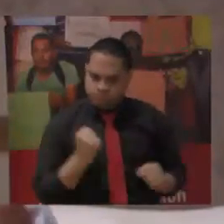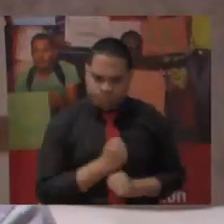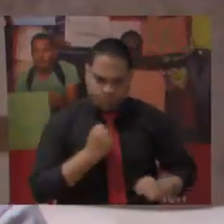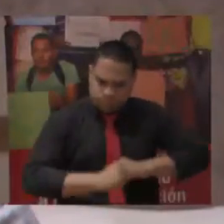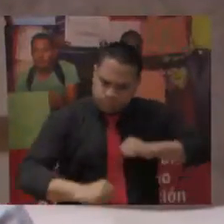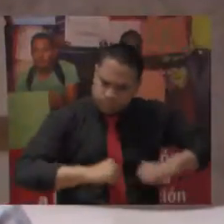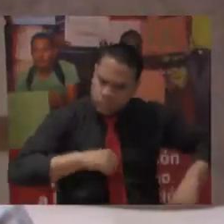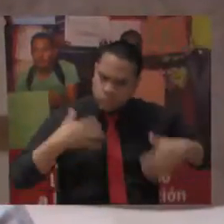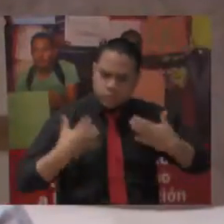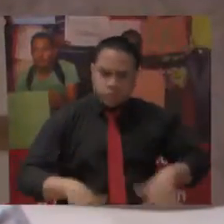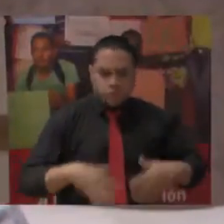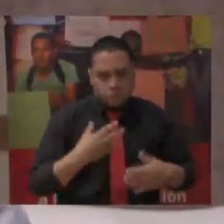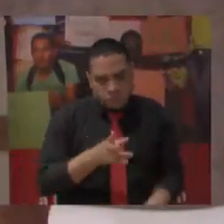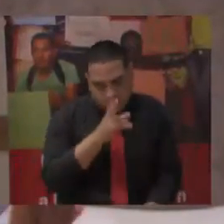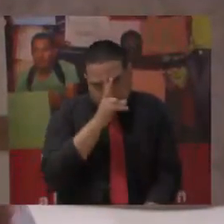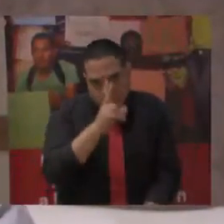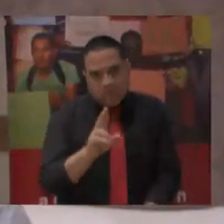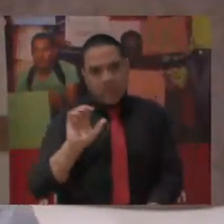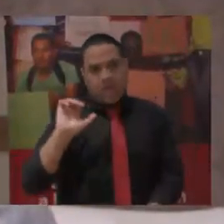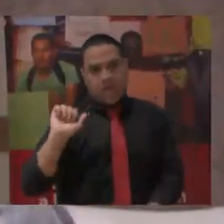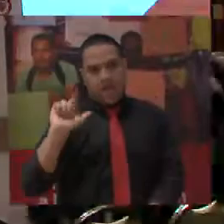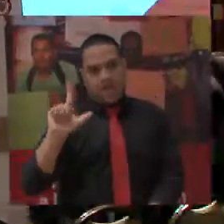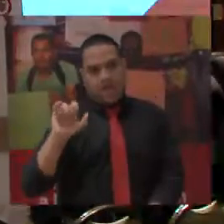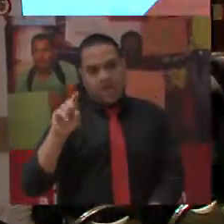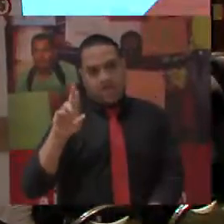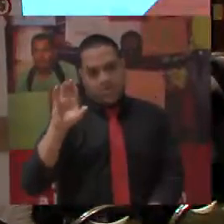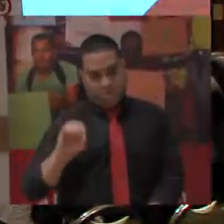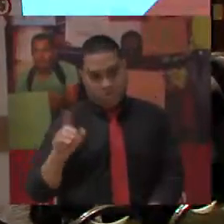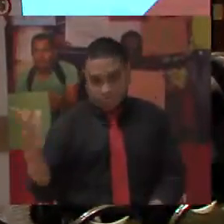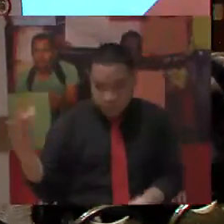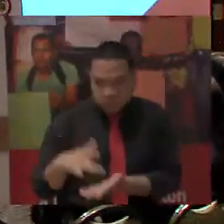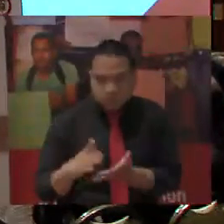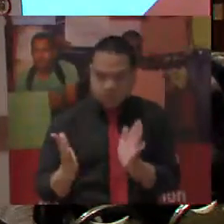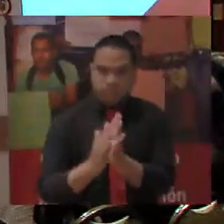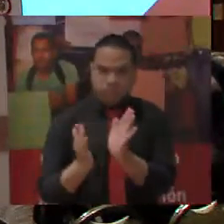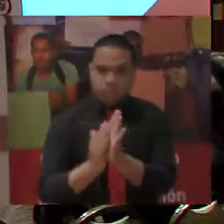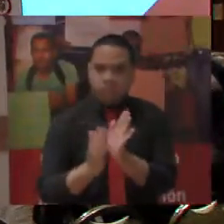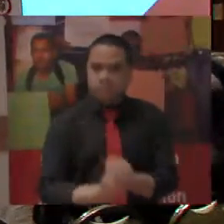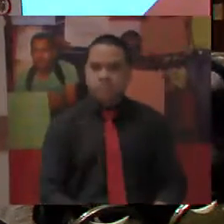patriótico. Muchas gracias, Alejandro, por estar aquí. Y un aplauso.